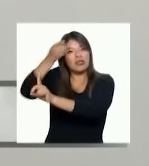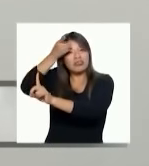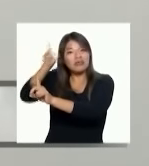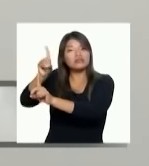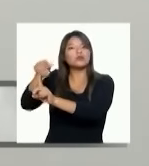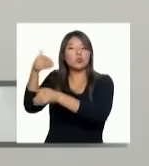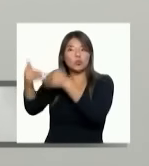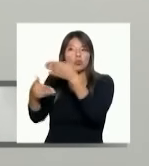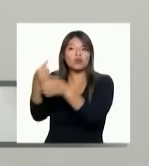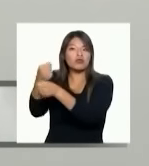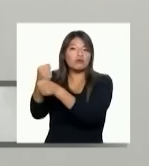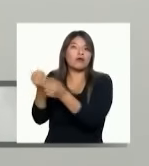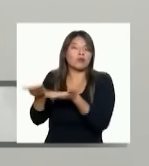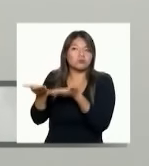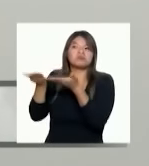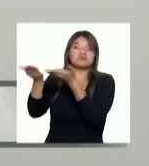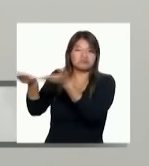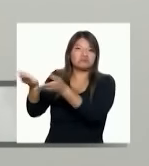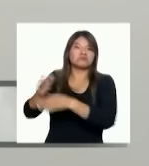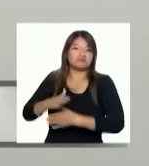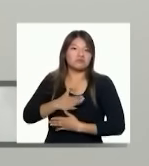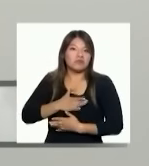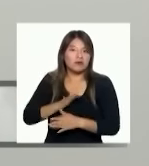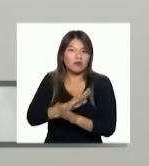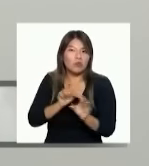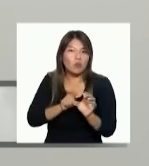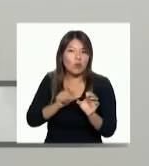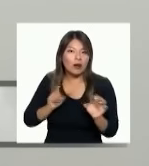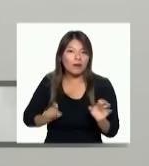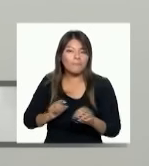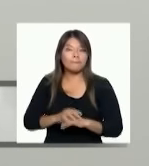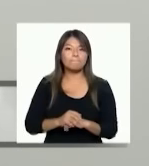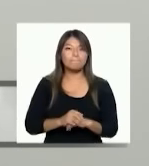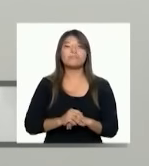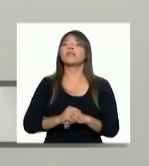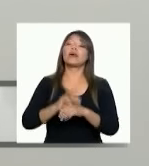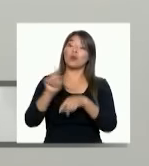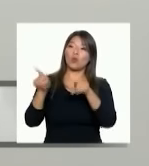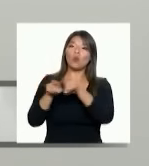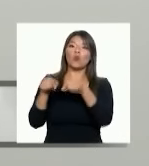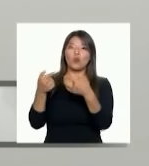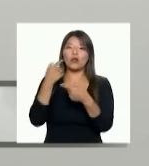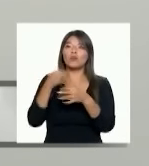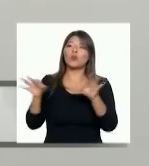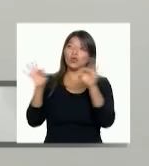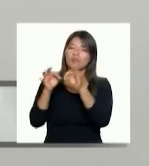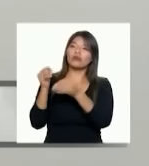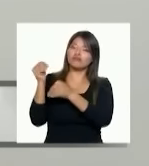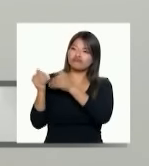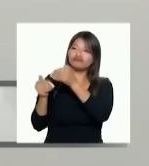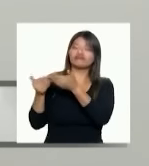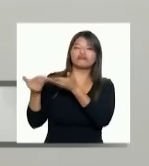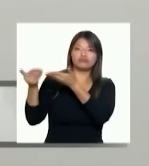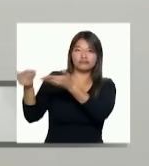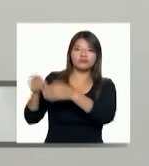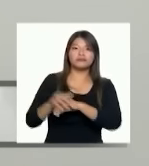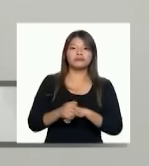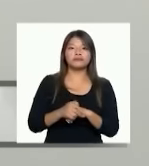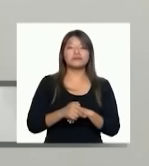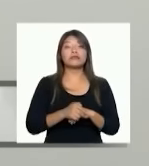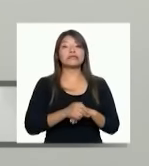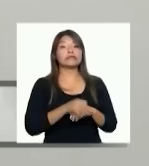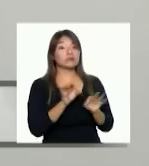definitivamente cuando eres una figura pública, se te va a descubrir tarde o temprano, como en este caso, ¿no?